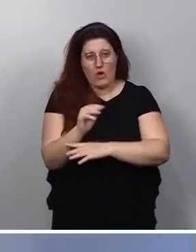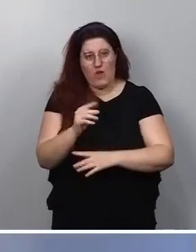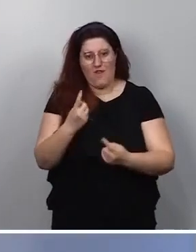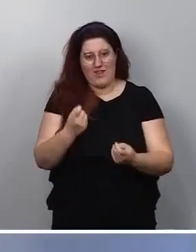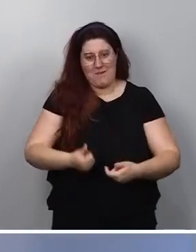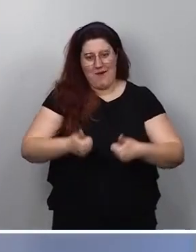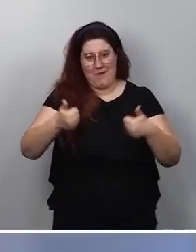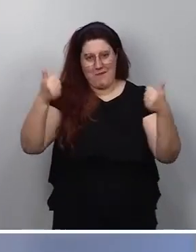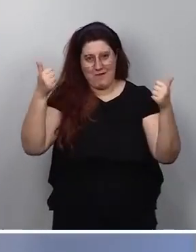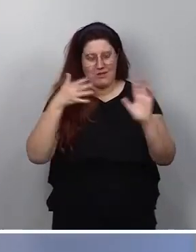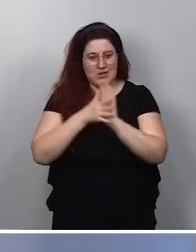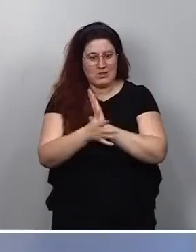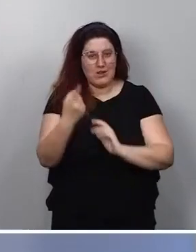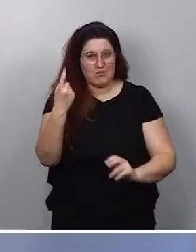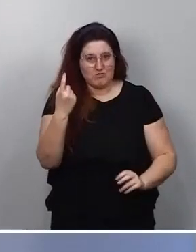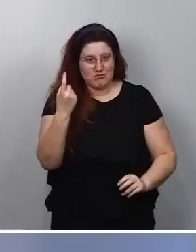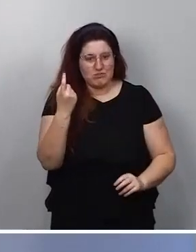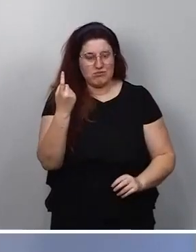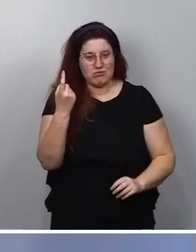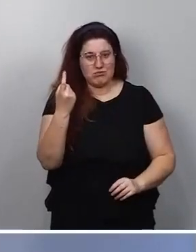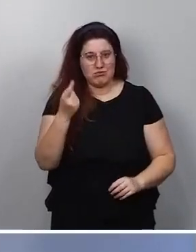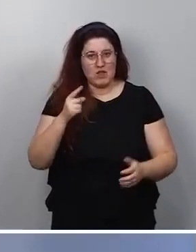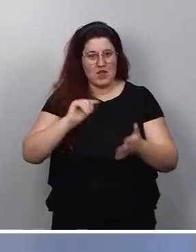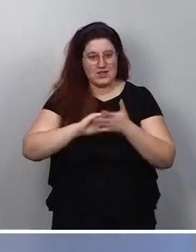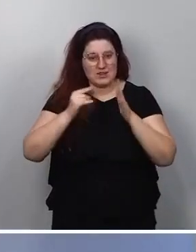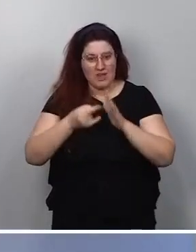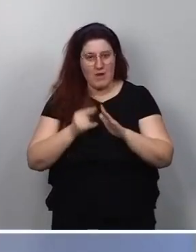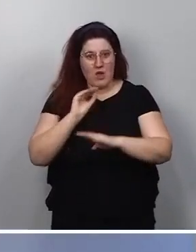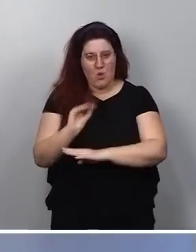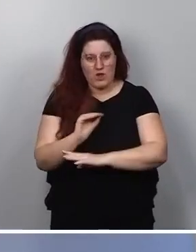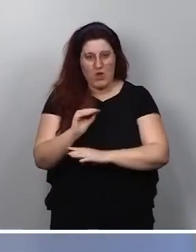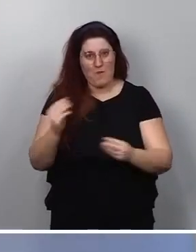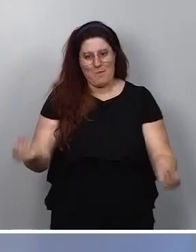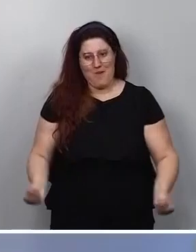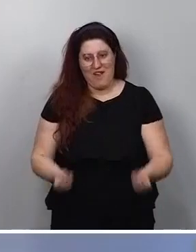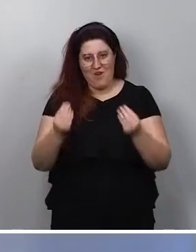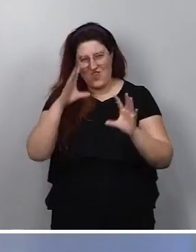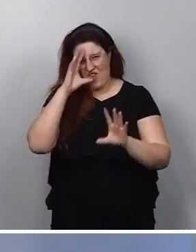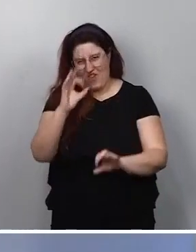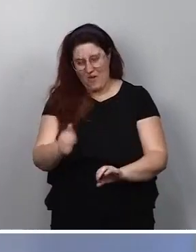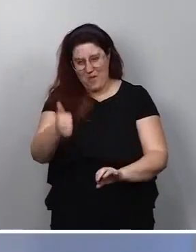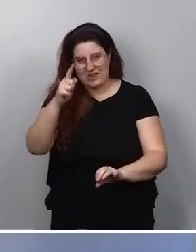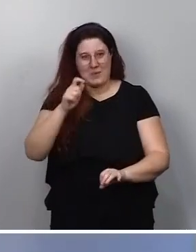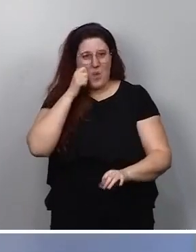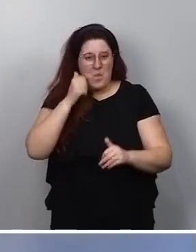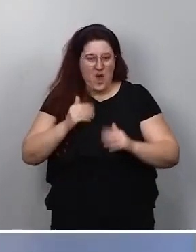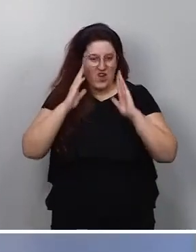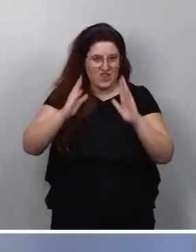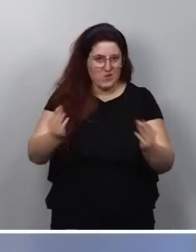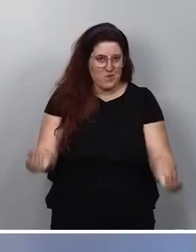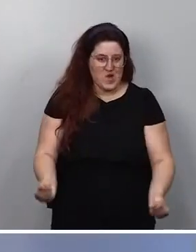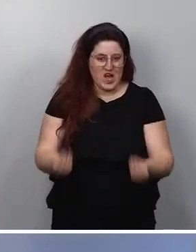eh la necesidad de contar con un sistema de cuidados que sea más eficiente más racional y más humano debe ser una